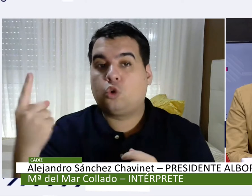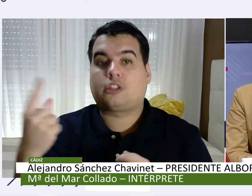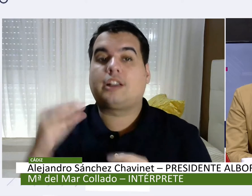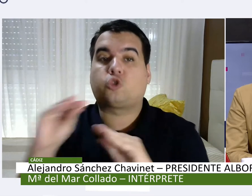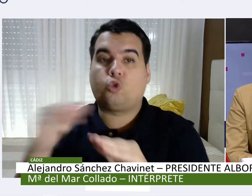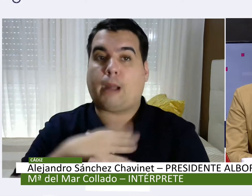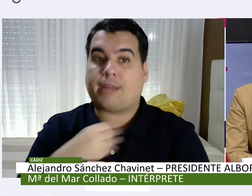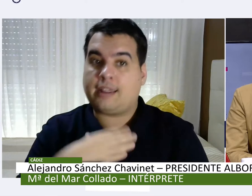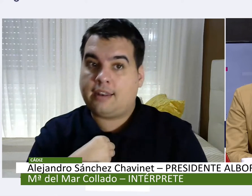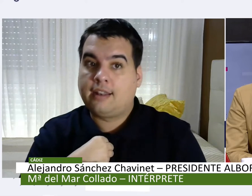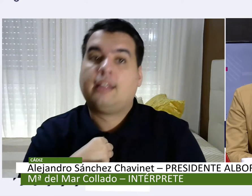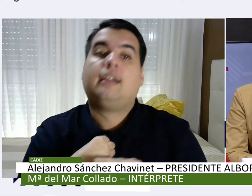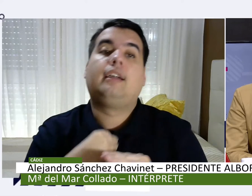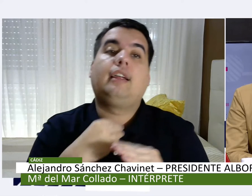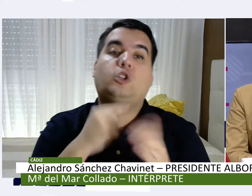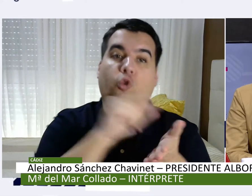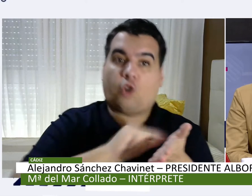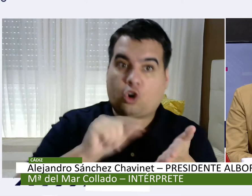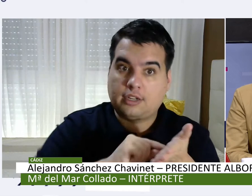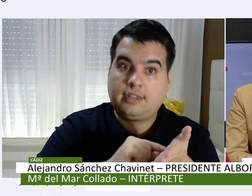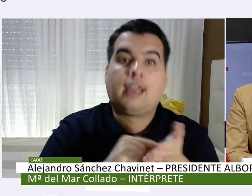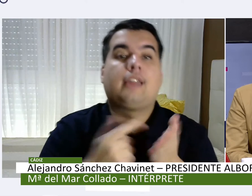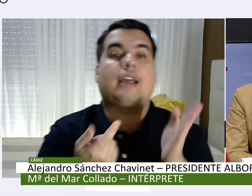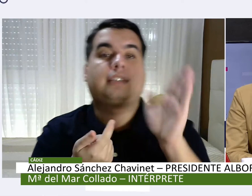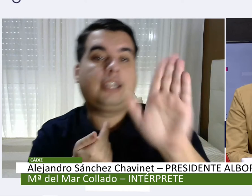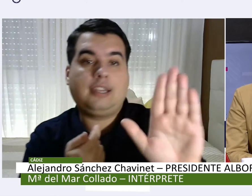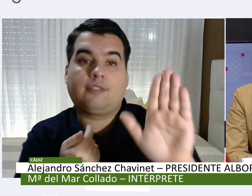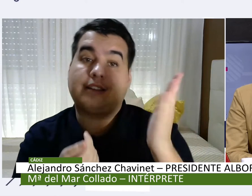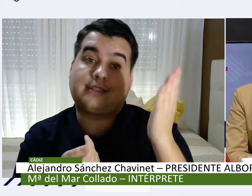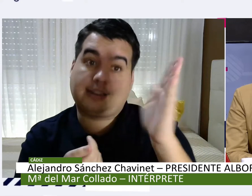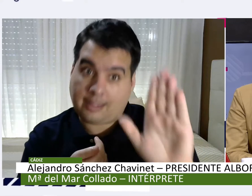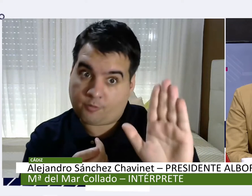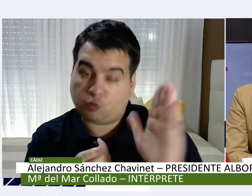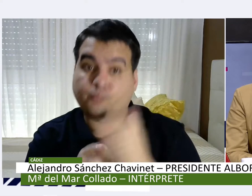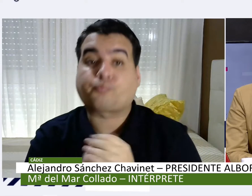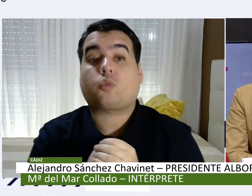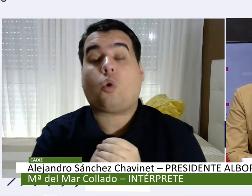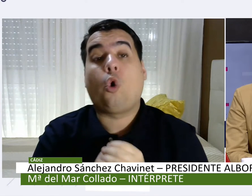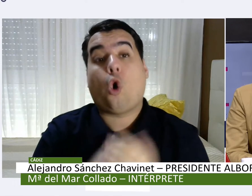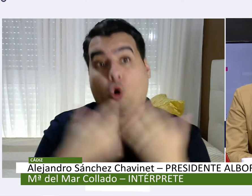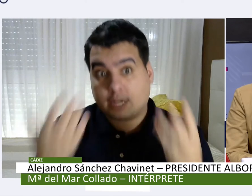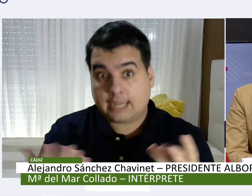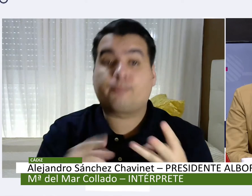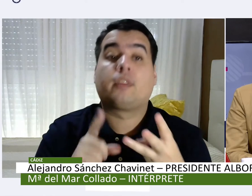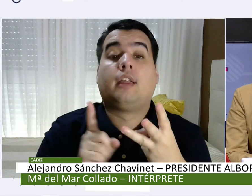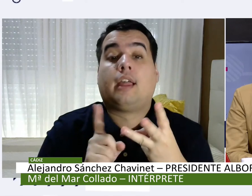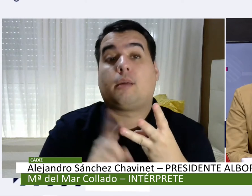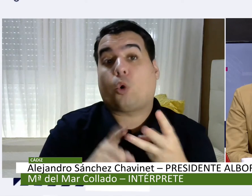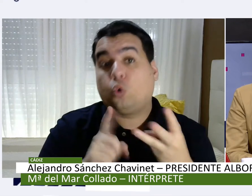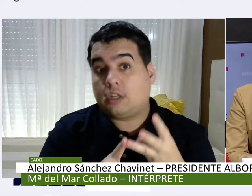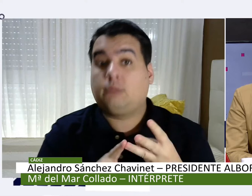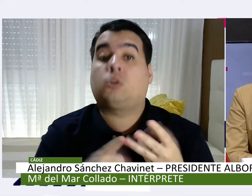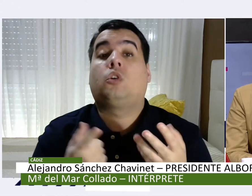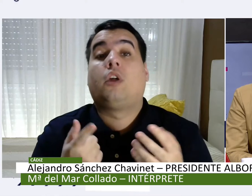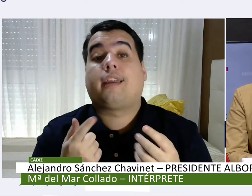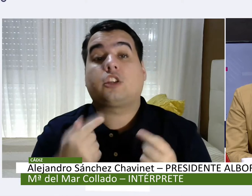cada uno tiene su papel y sus dones, y así va enseñando. O bien,